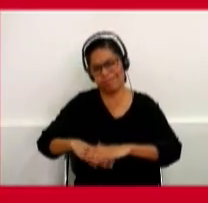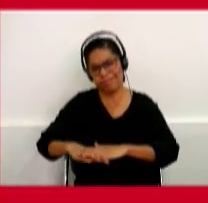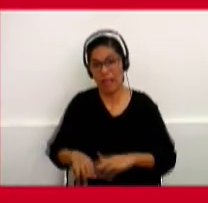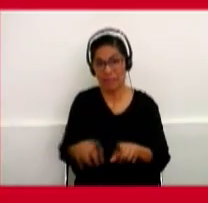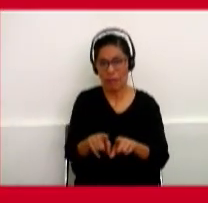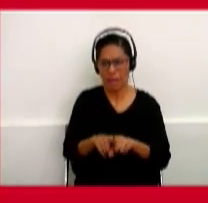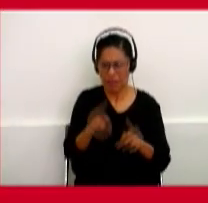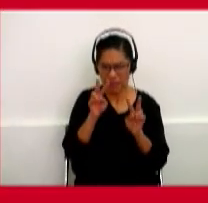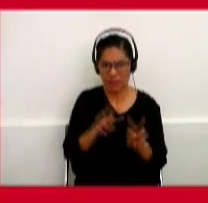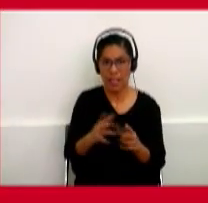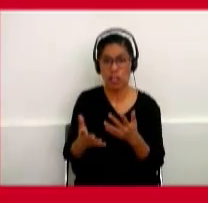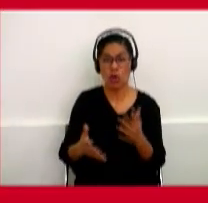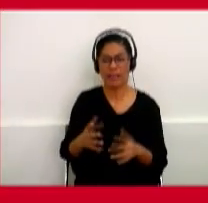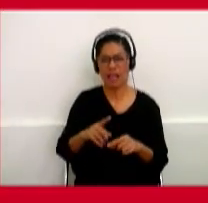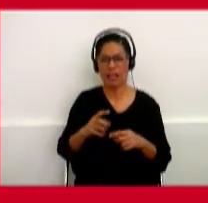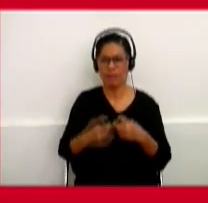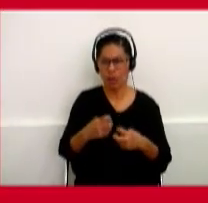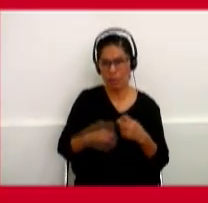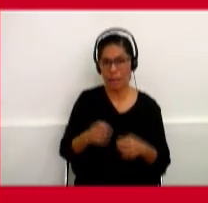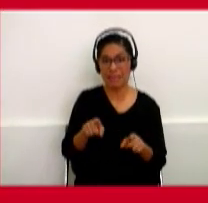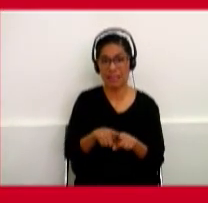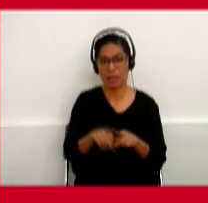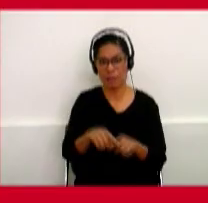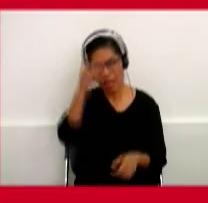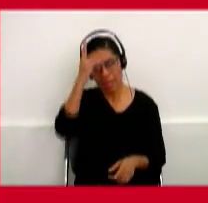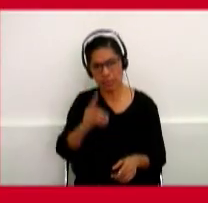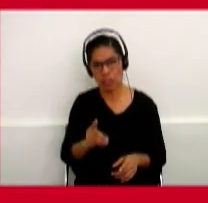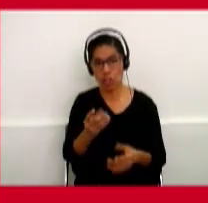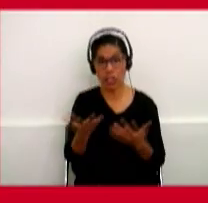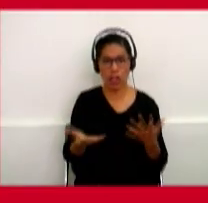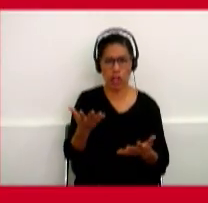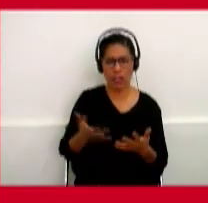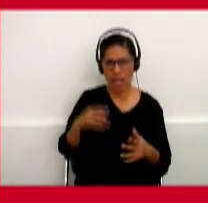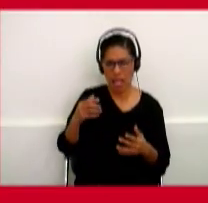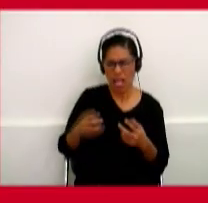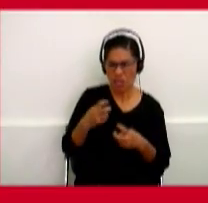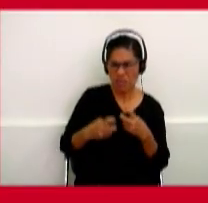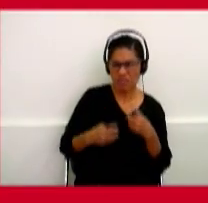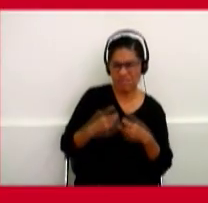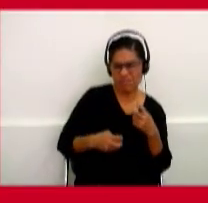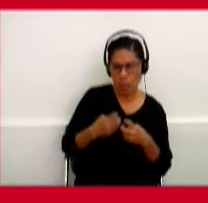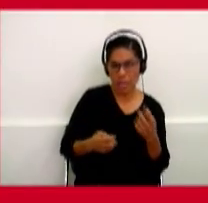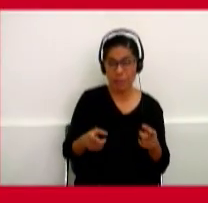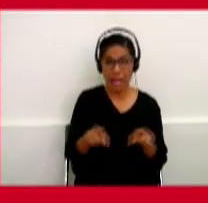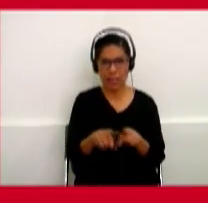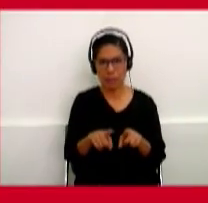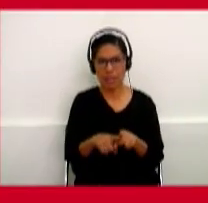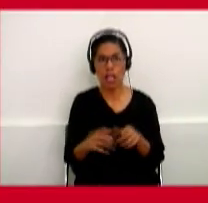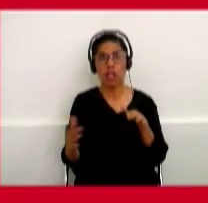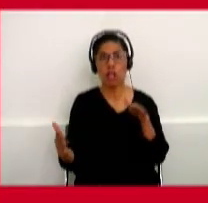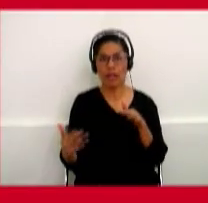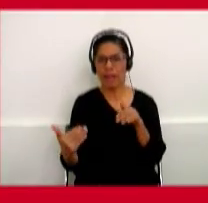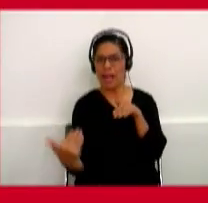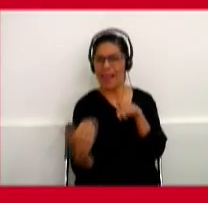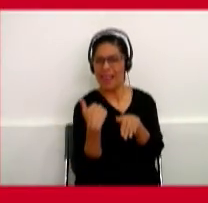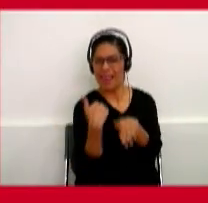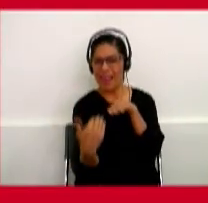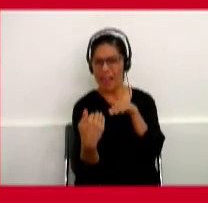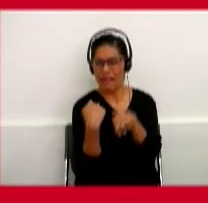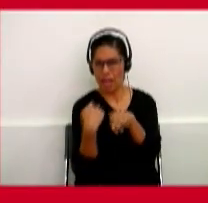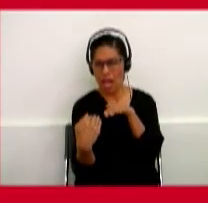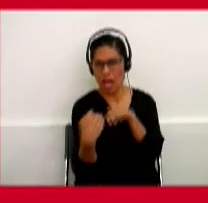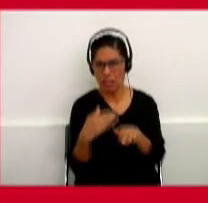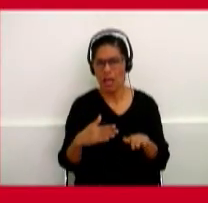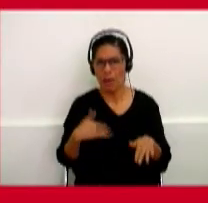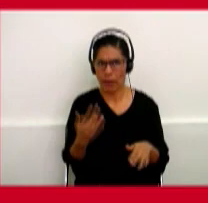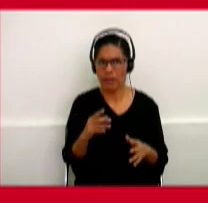perspectivas críticas que permiten a los operadores tomar decisiones críticas, como identificar qué vías en la mina pueden ser